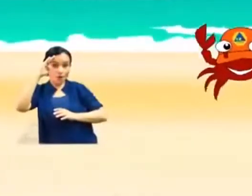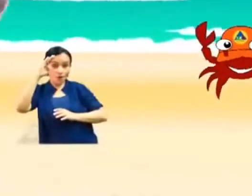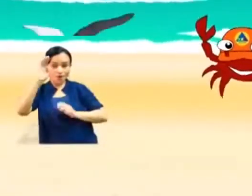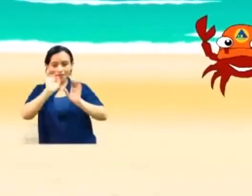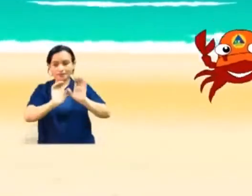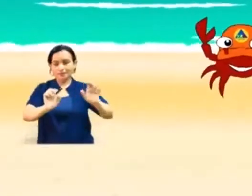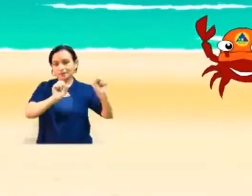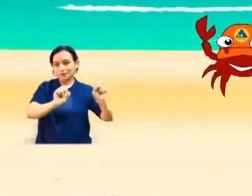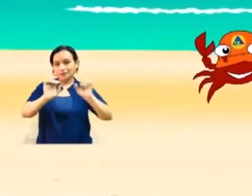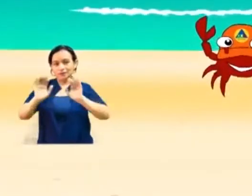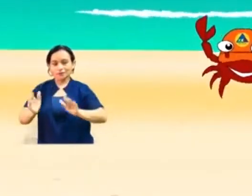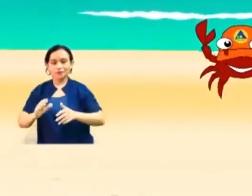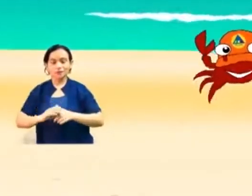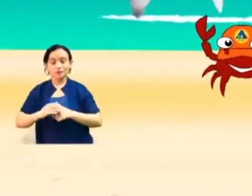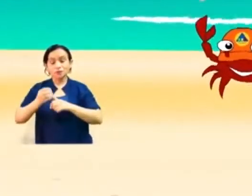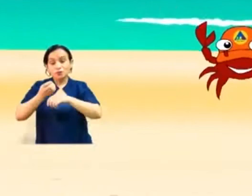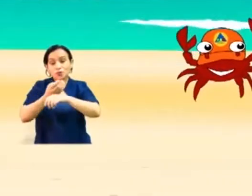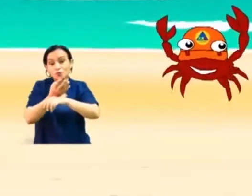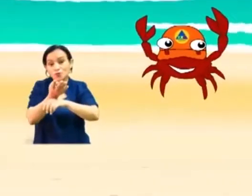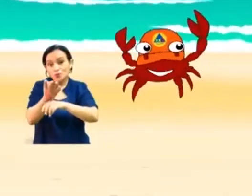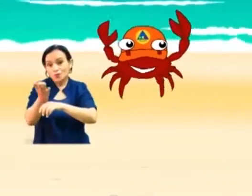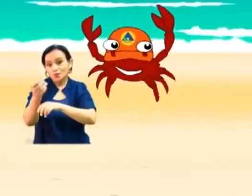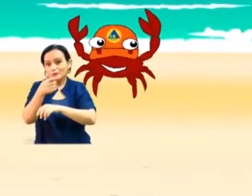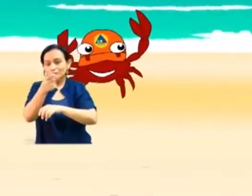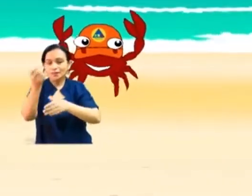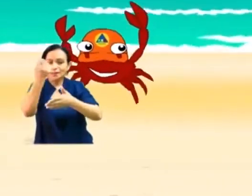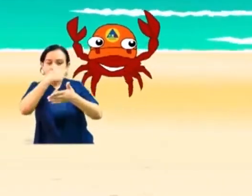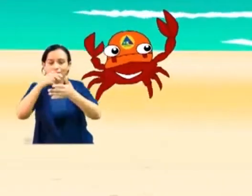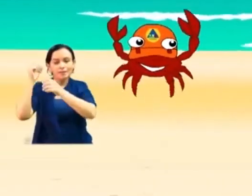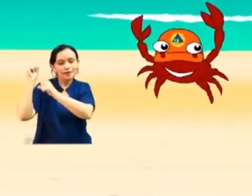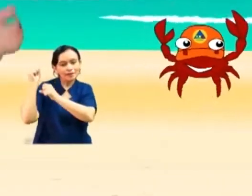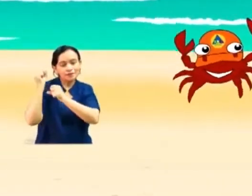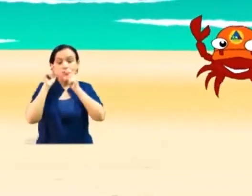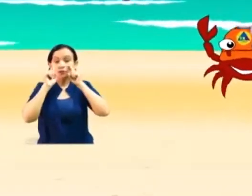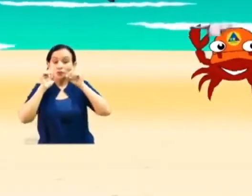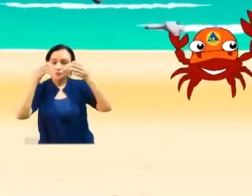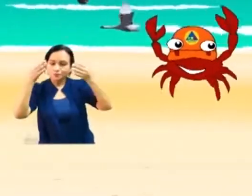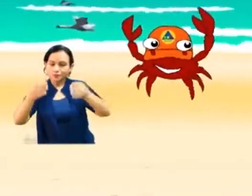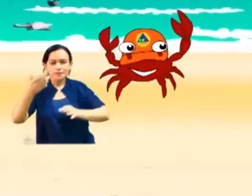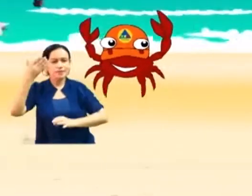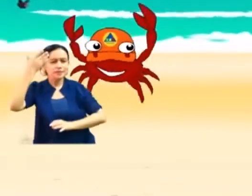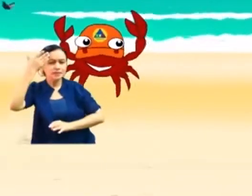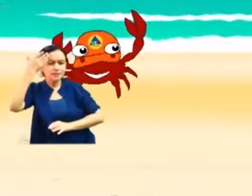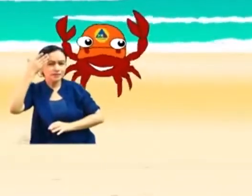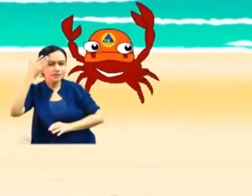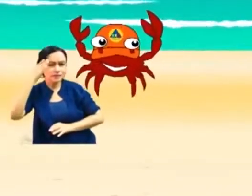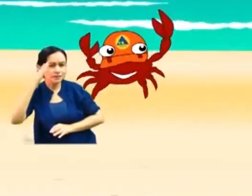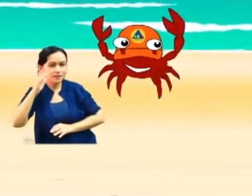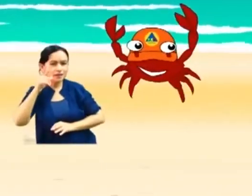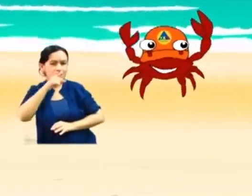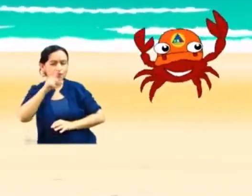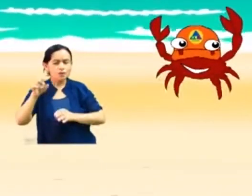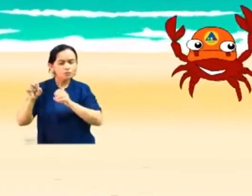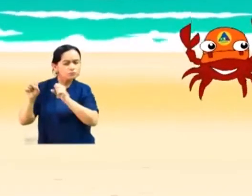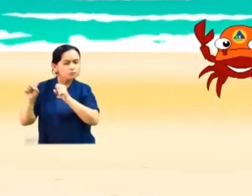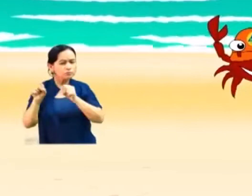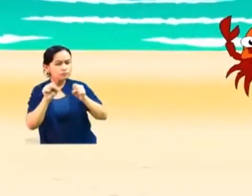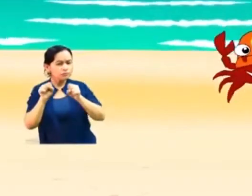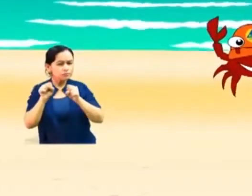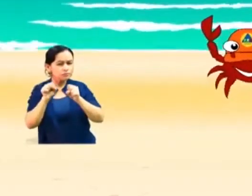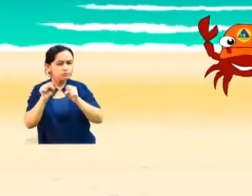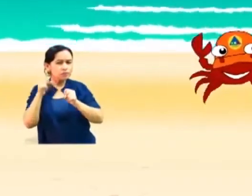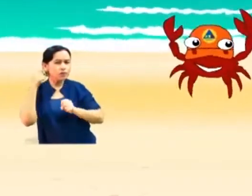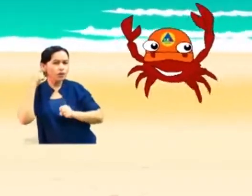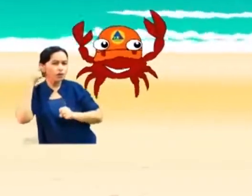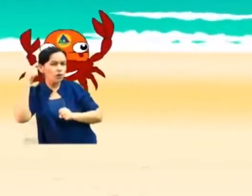Hola niños y niñas. Pues daré un consejo para que pasen una Semana Santa segura. ¿Saben qué hacer cuando sienten un gran temblor